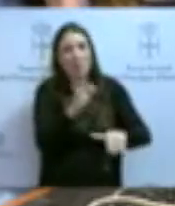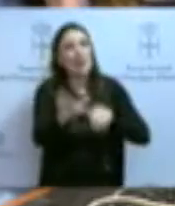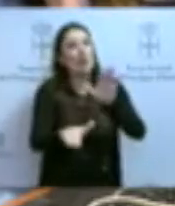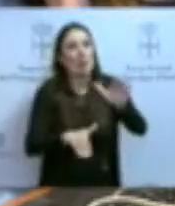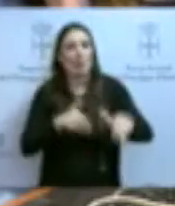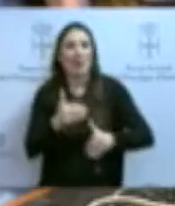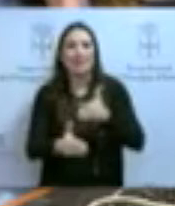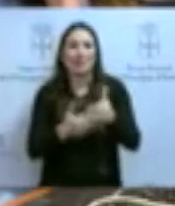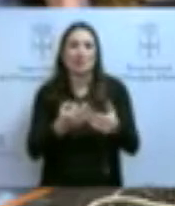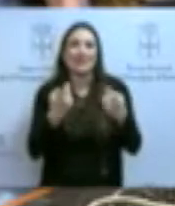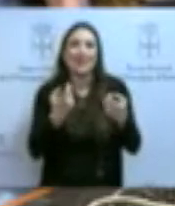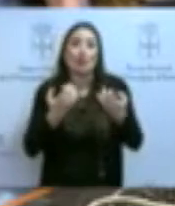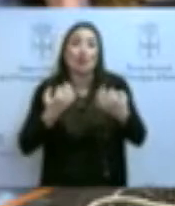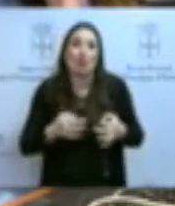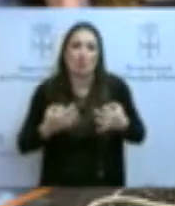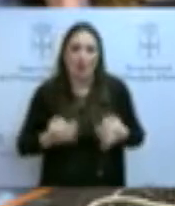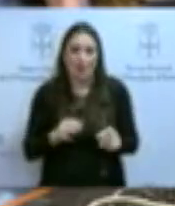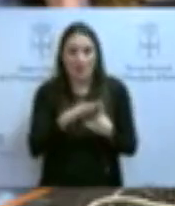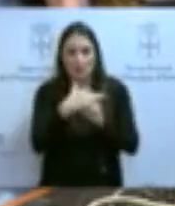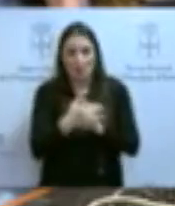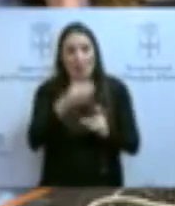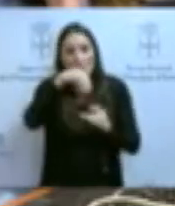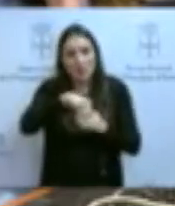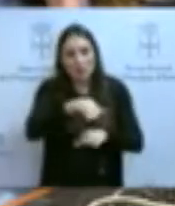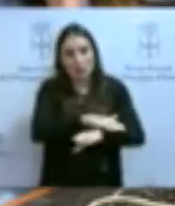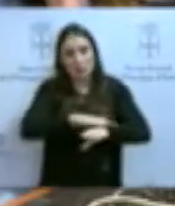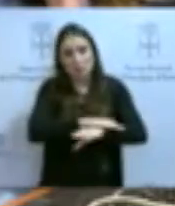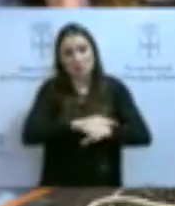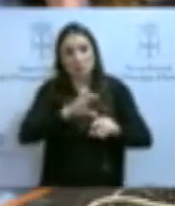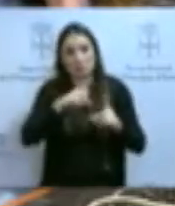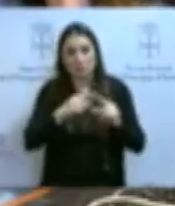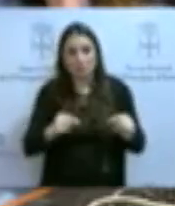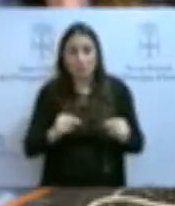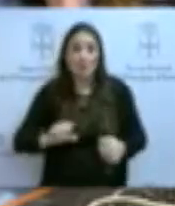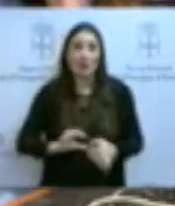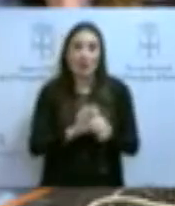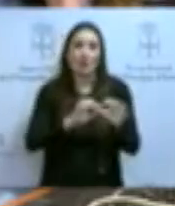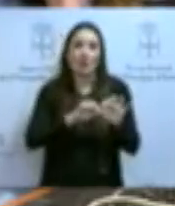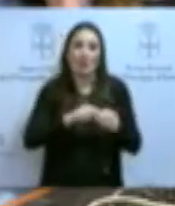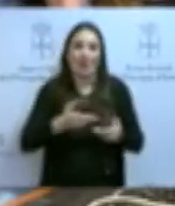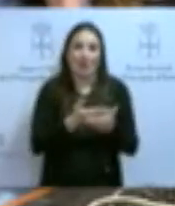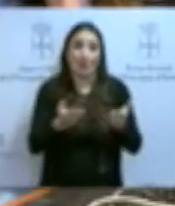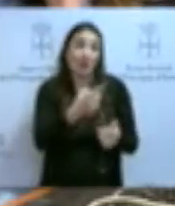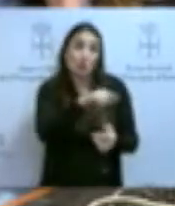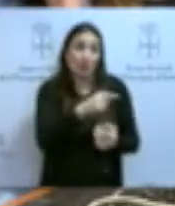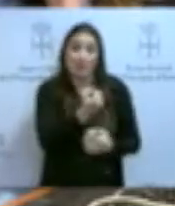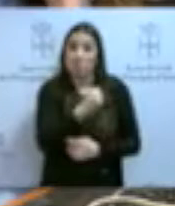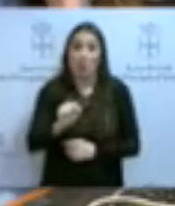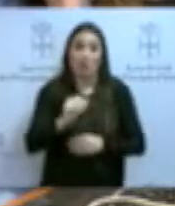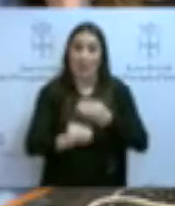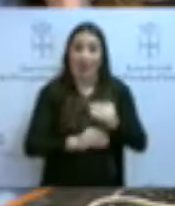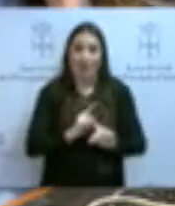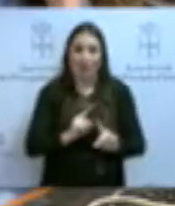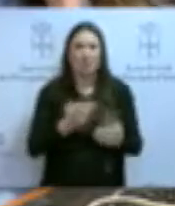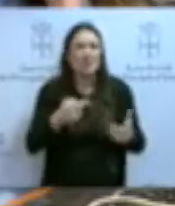procesos y normalizara de una vez por todas la situación en la Administración autonómica en cuanto a la provisión de puestos, algo que ustedes se han negado a ejecutar. ¿De qué gestión